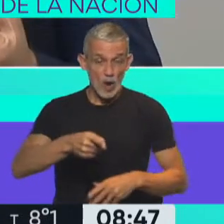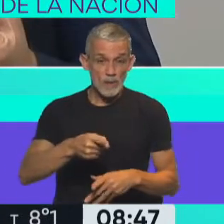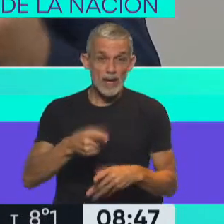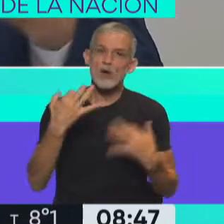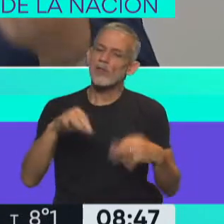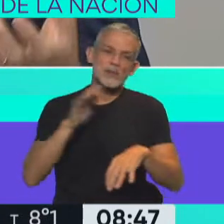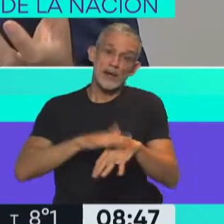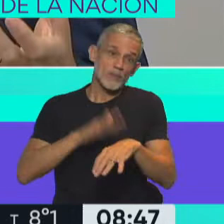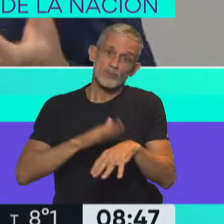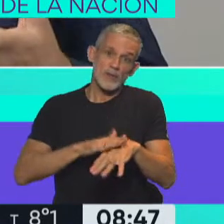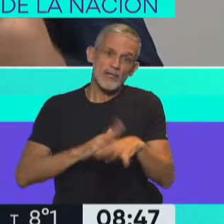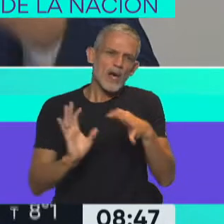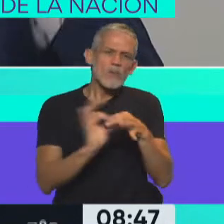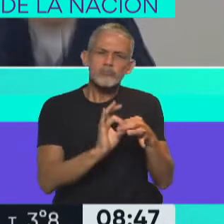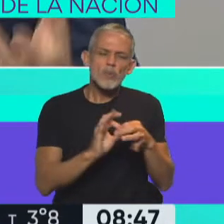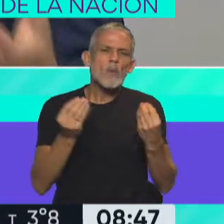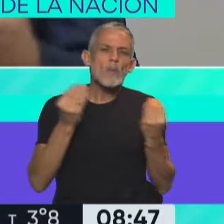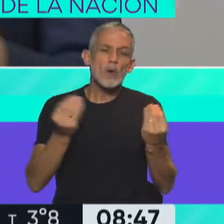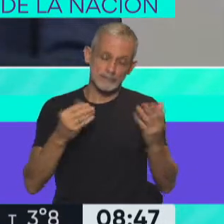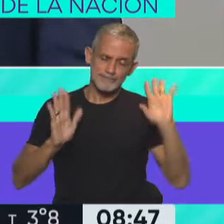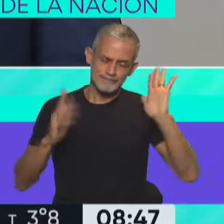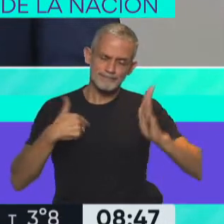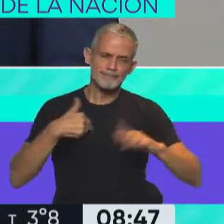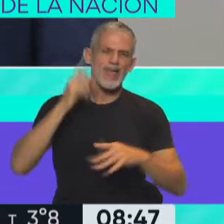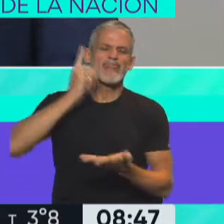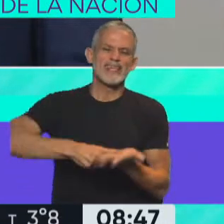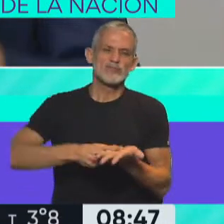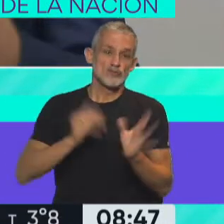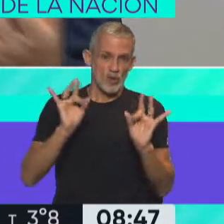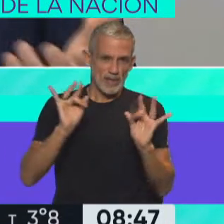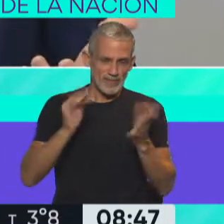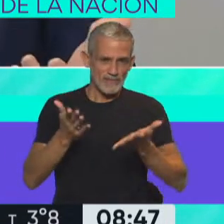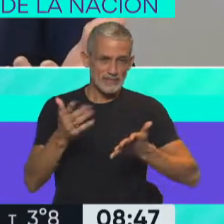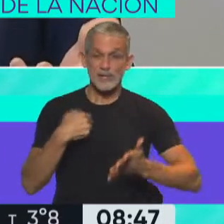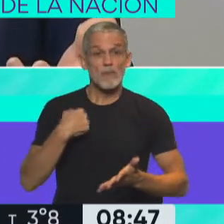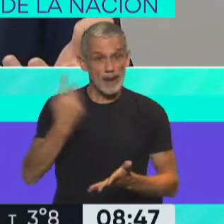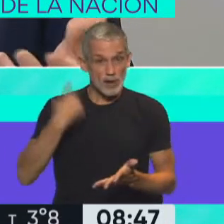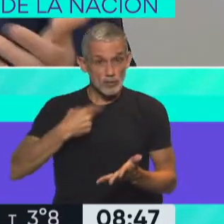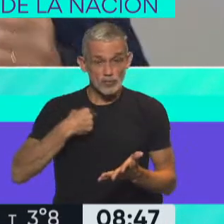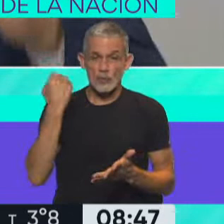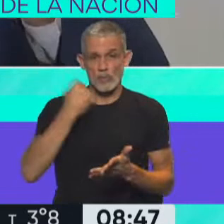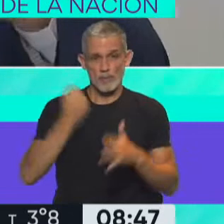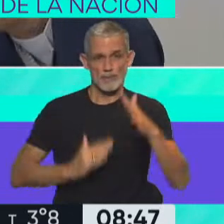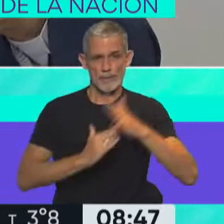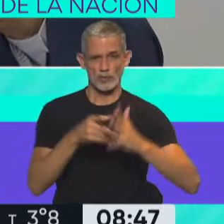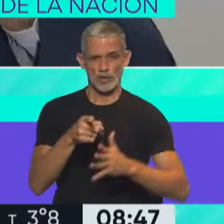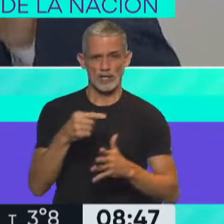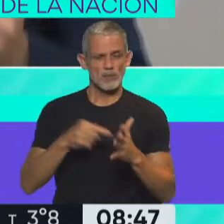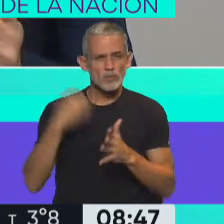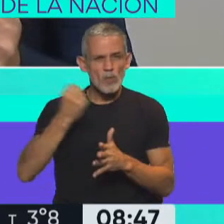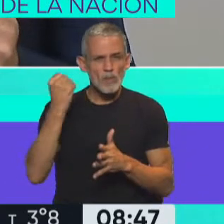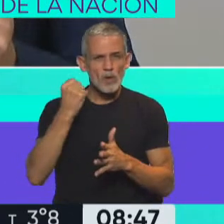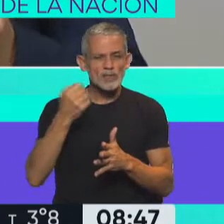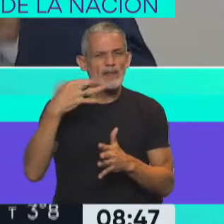esa responsabilidad acompañado por hacerse cargo de esas decisiones difíciles y para nosotros ese es un punto central. Y aparte, tenemos